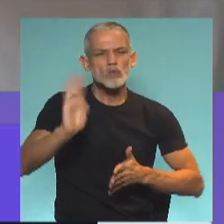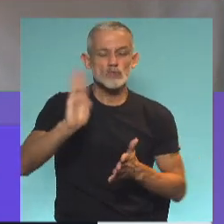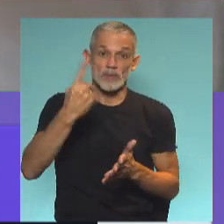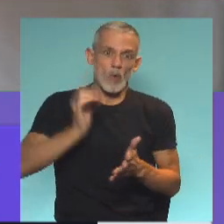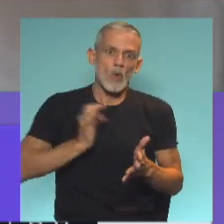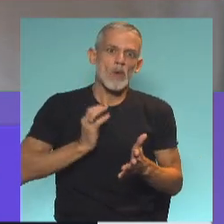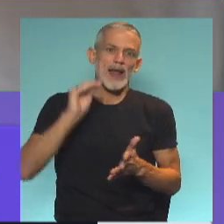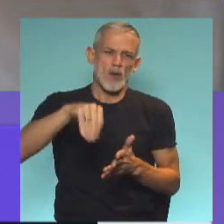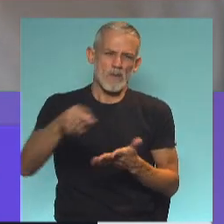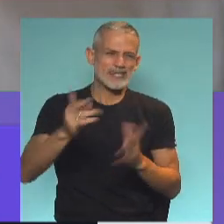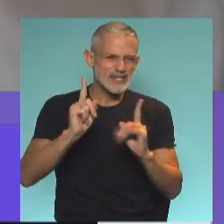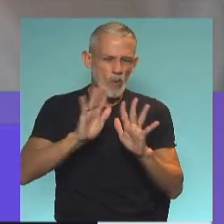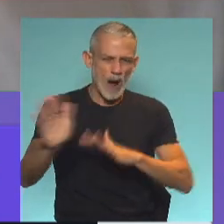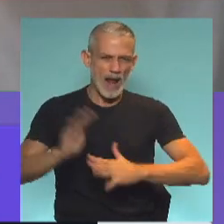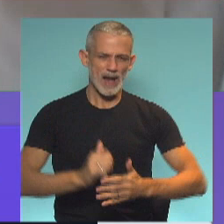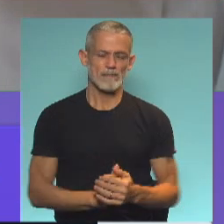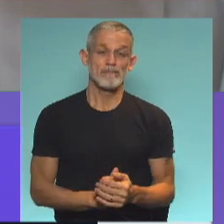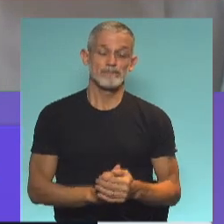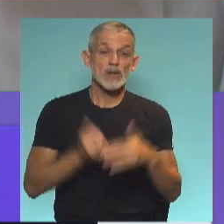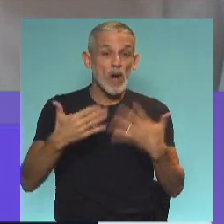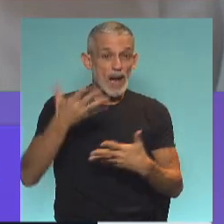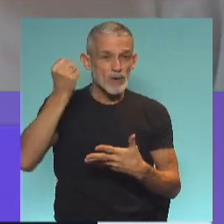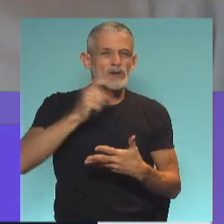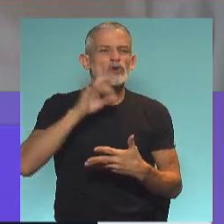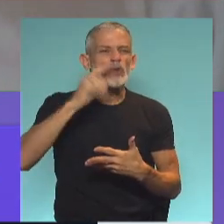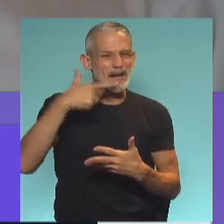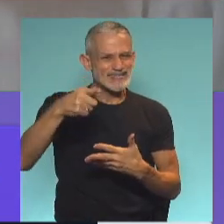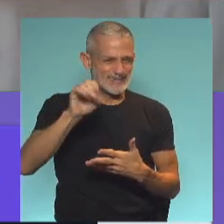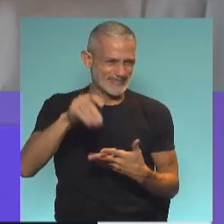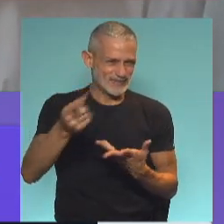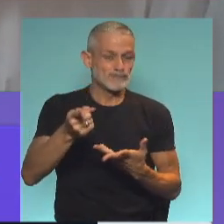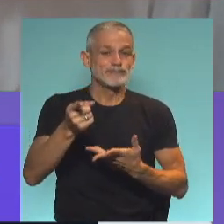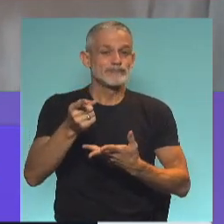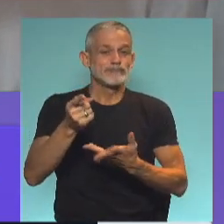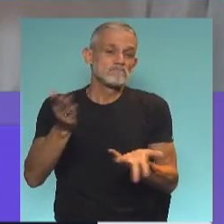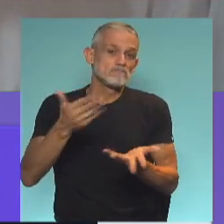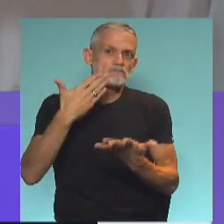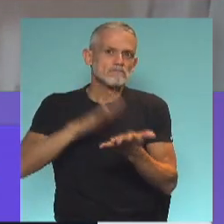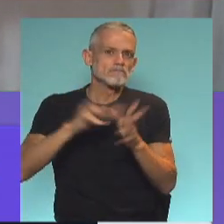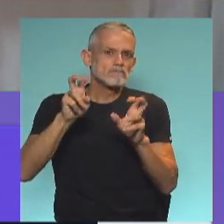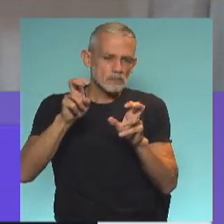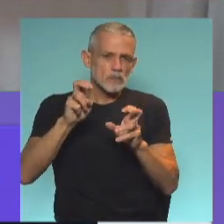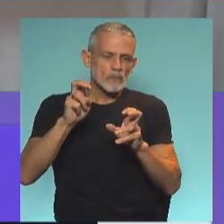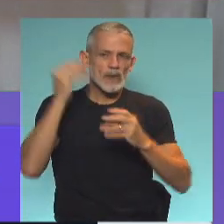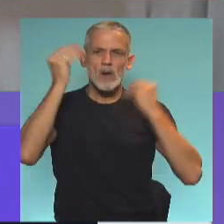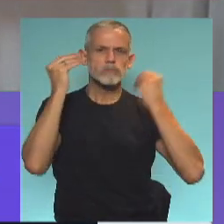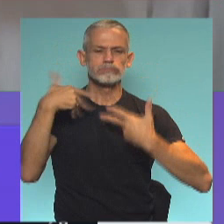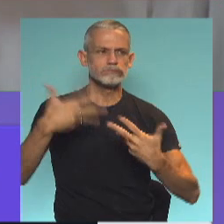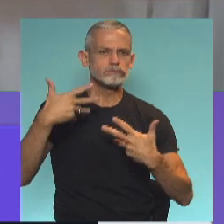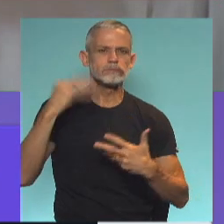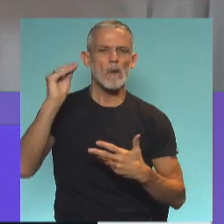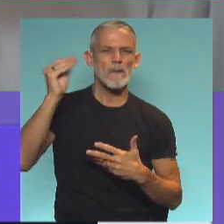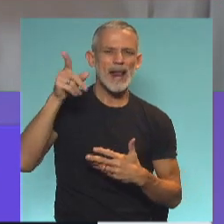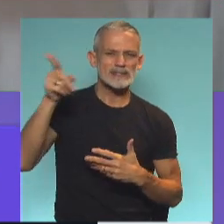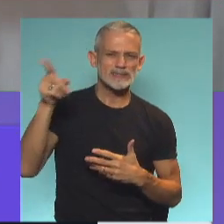un año por lo menos. Bueno, te aprovecho, Tomás, para hablar de un tema que está preocupando a las autoridades sanitarias de